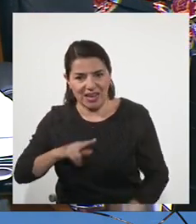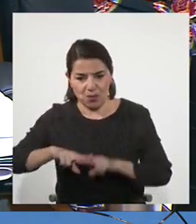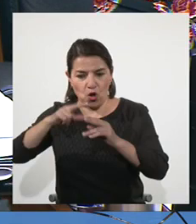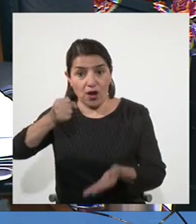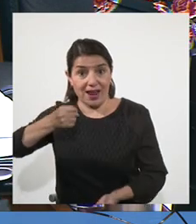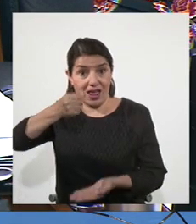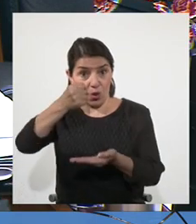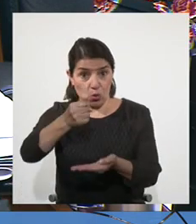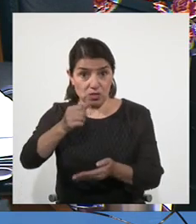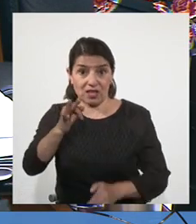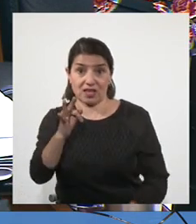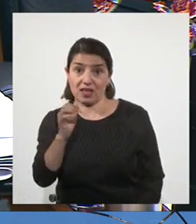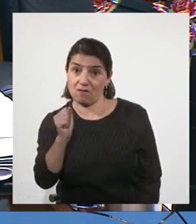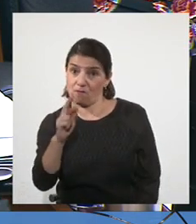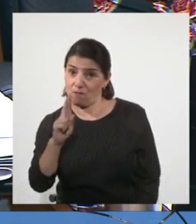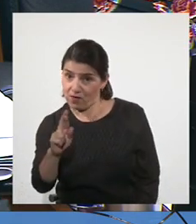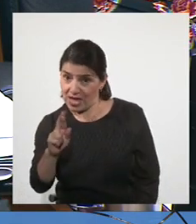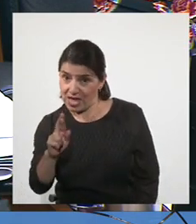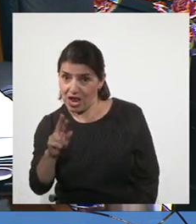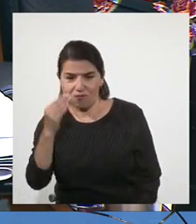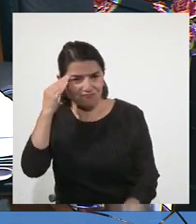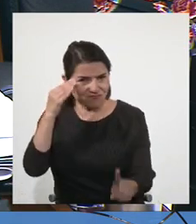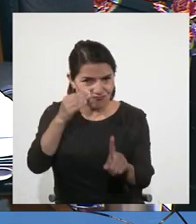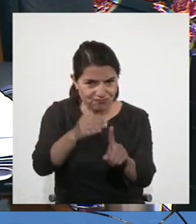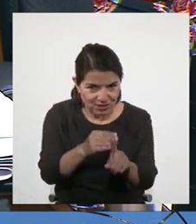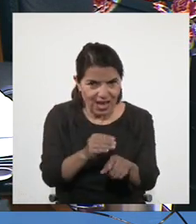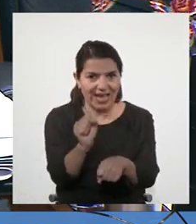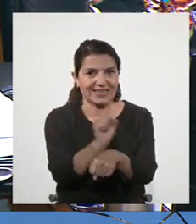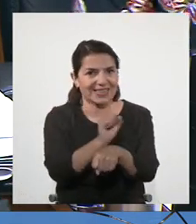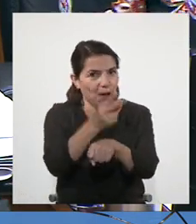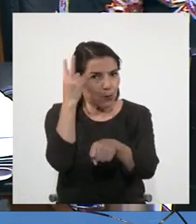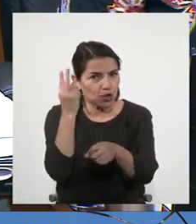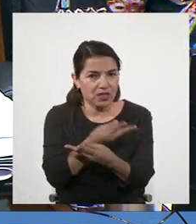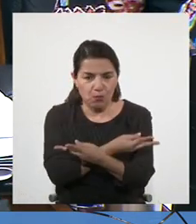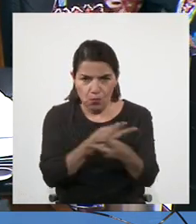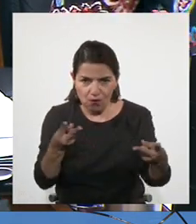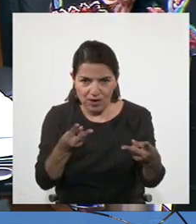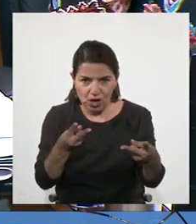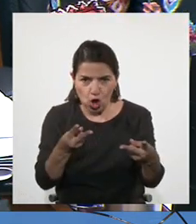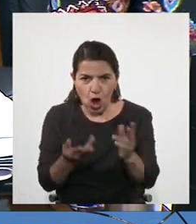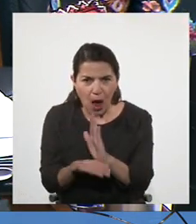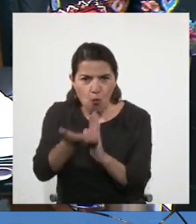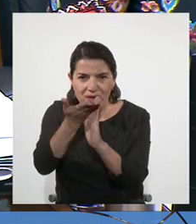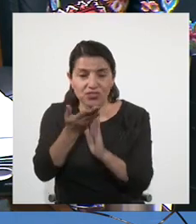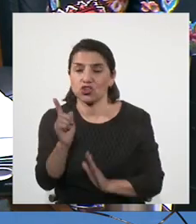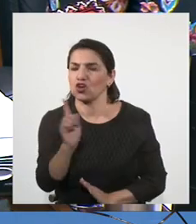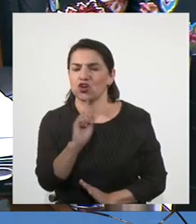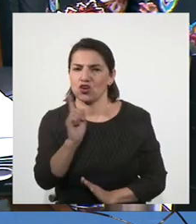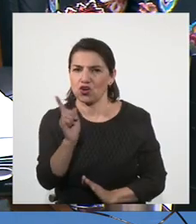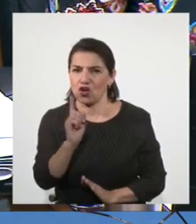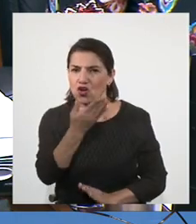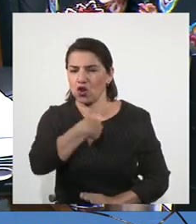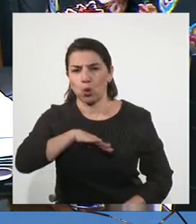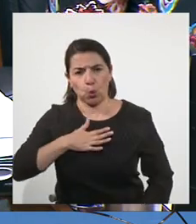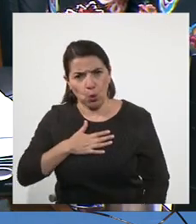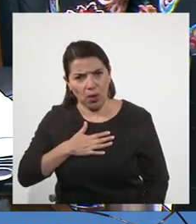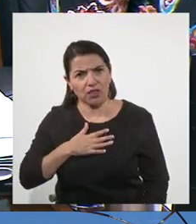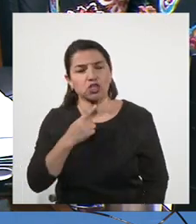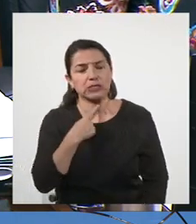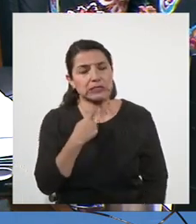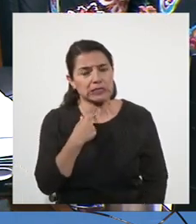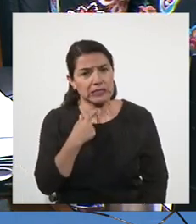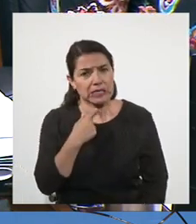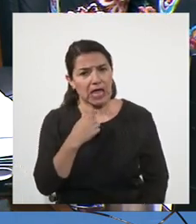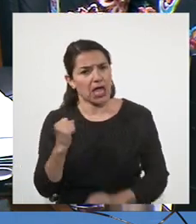transporte público. No se le está pidiendo aumento del FAR. El FAR va a existir. Nuestro punto al rechazar esta partida es abrir el